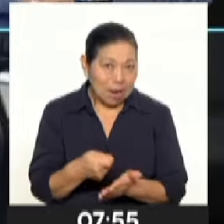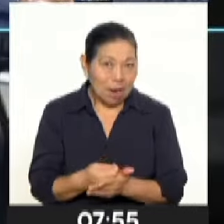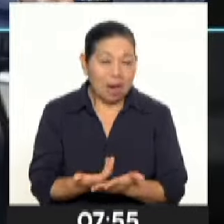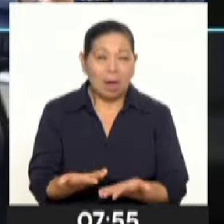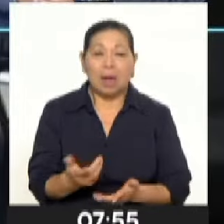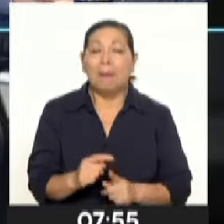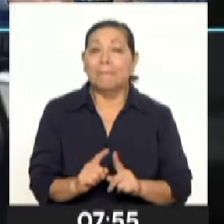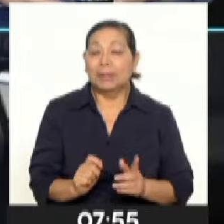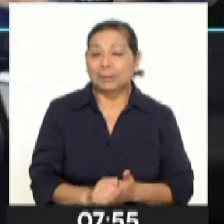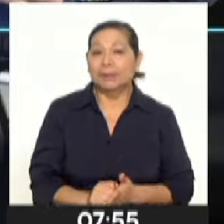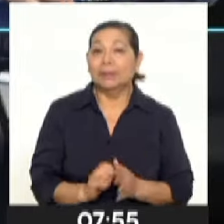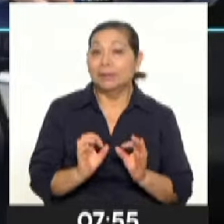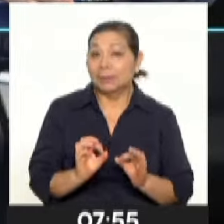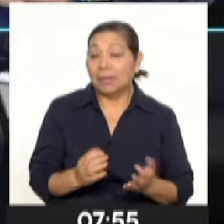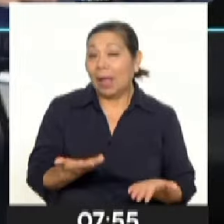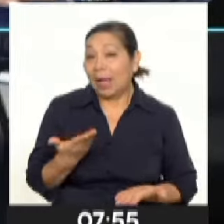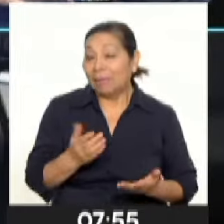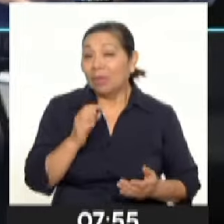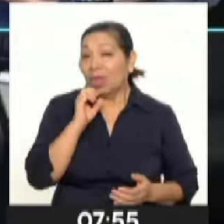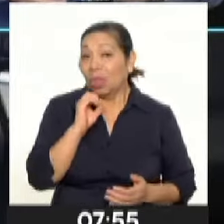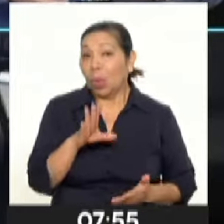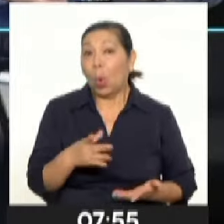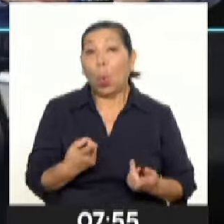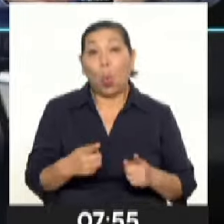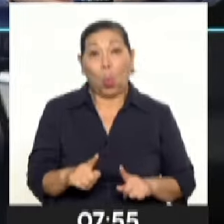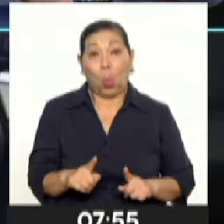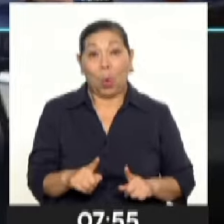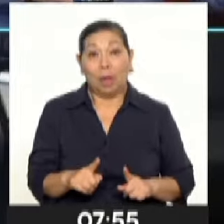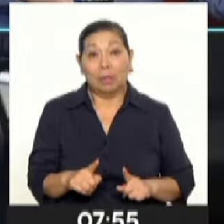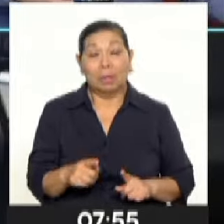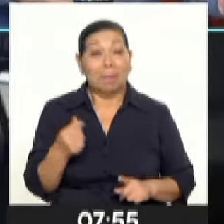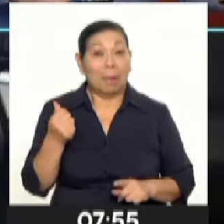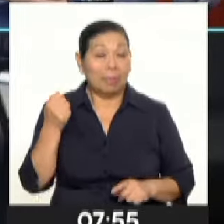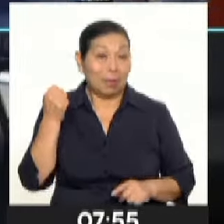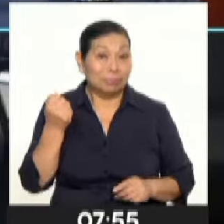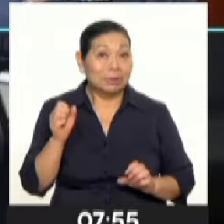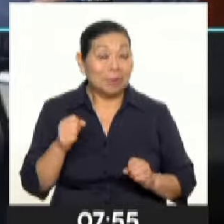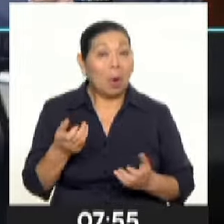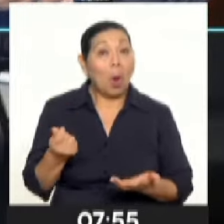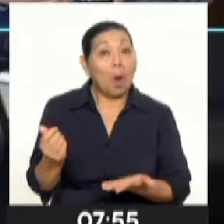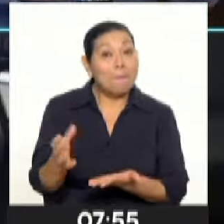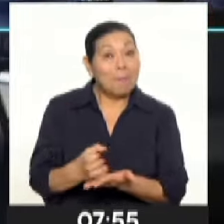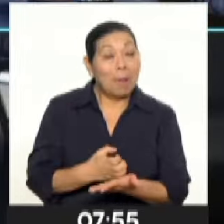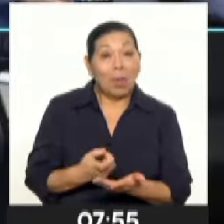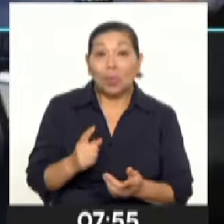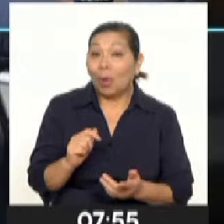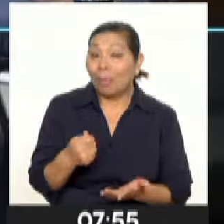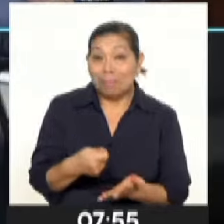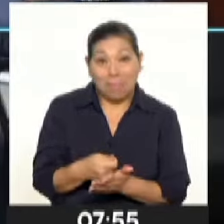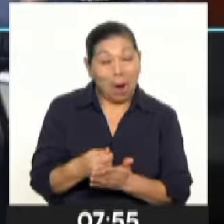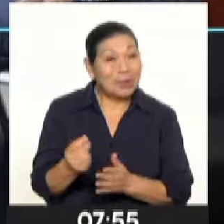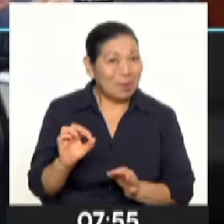trabajo por hacer. Es cierto que a veces se dice, oye, cuando el fondo gana plata, la AFP cobra, y cuando el fondo pierde